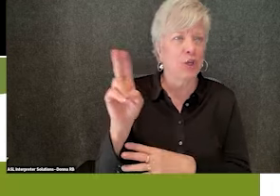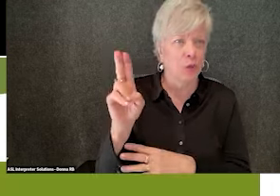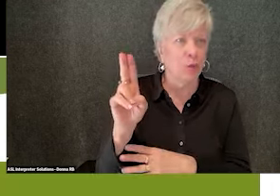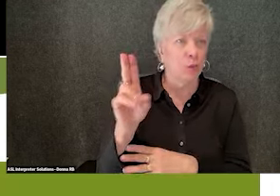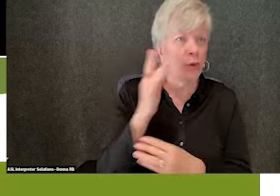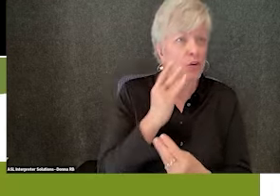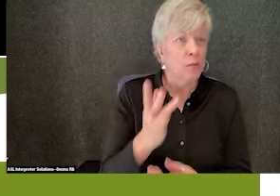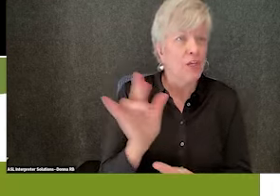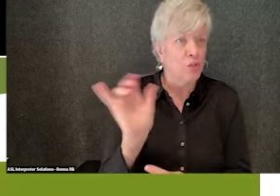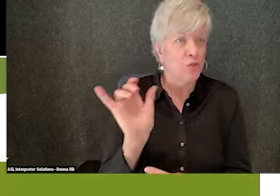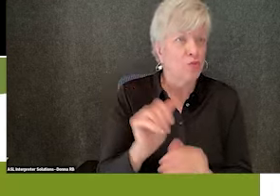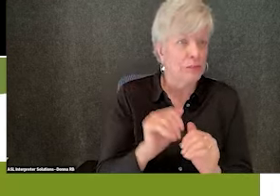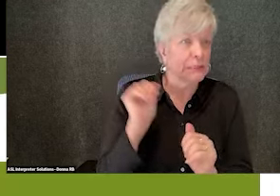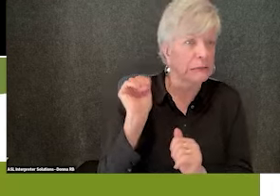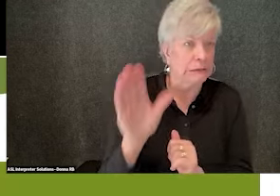menos.